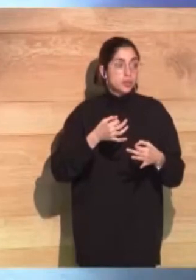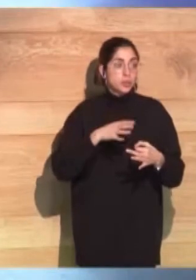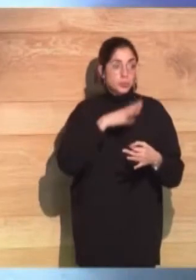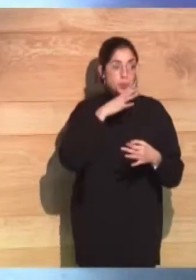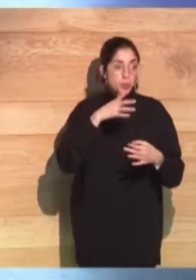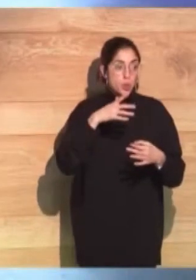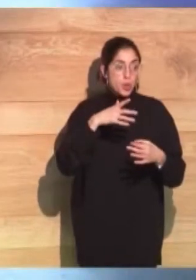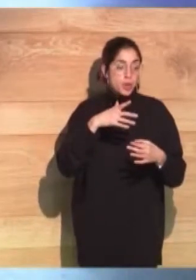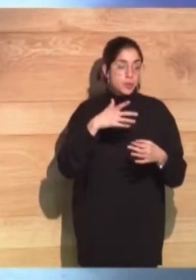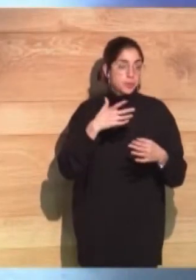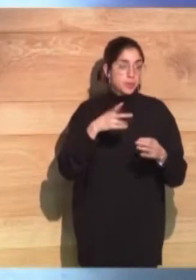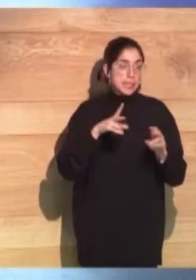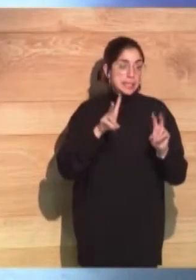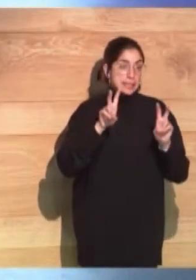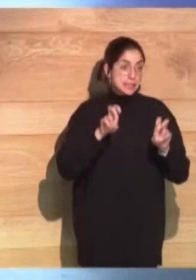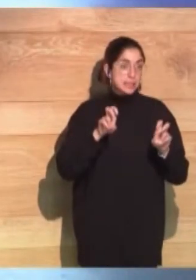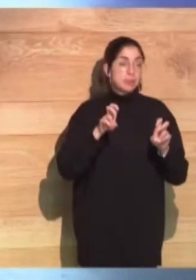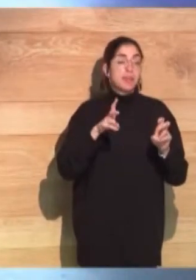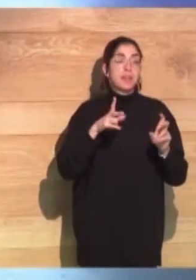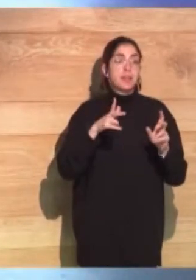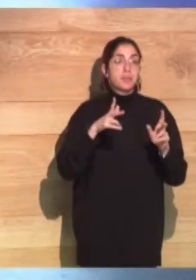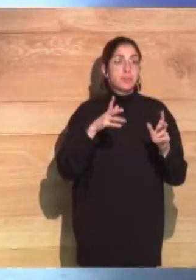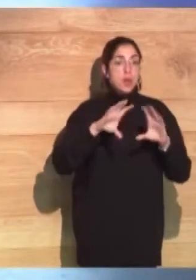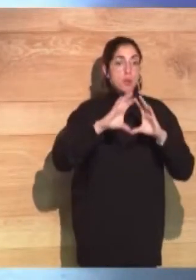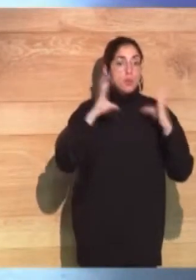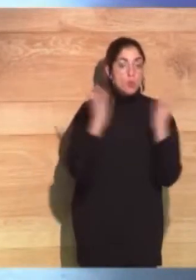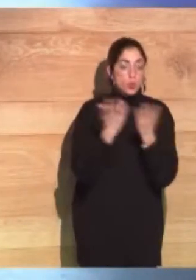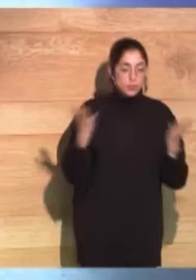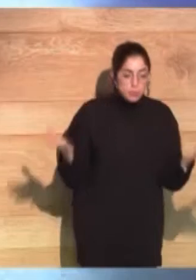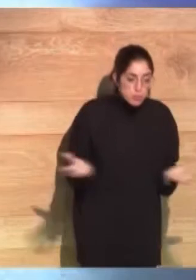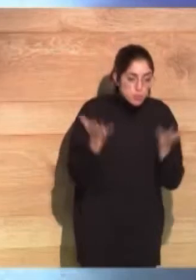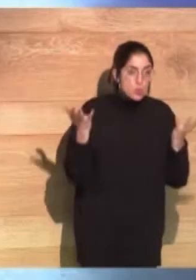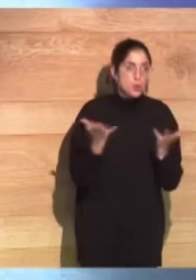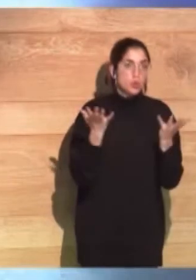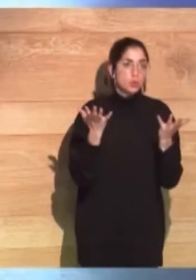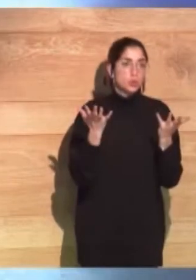multilateralismo que ha impulsado el progreso del mundo hasta nuestros días,